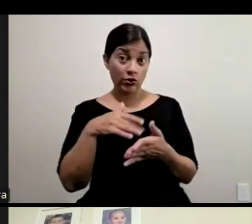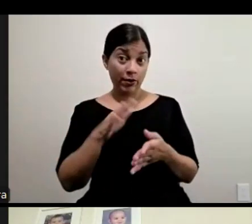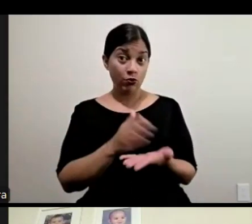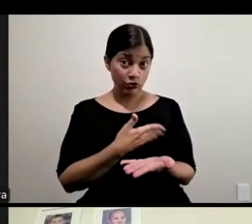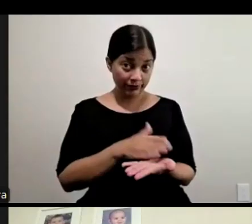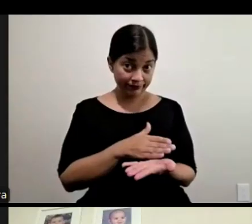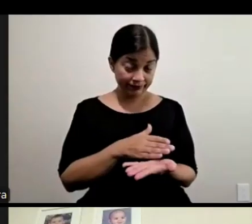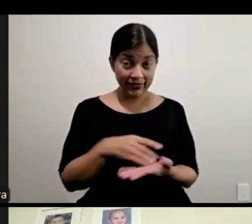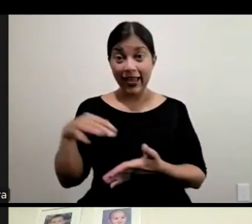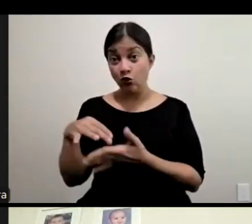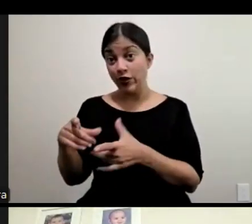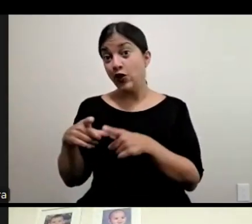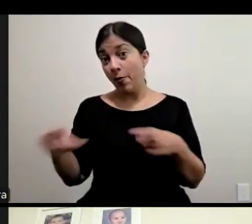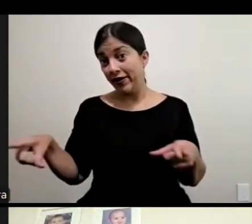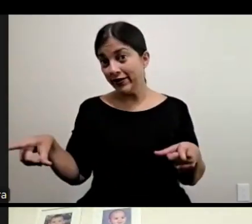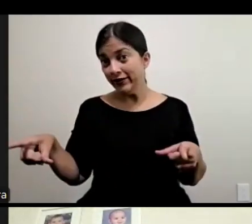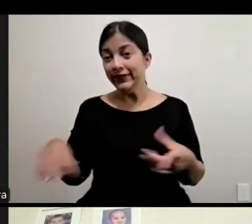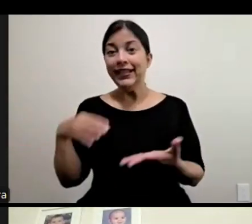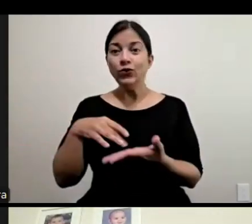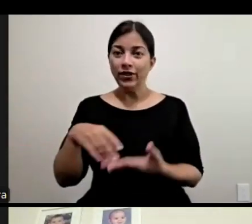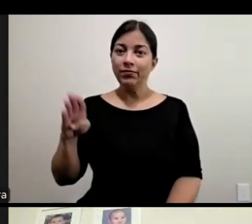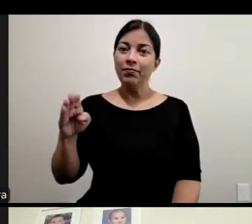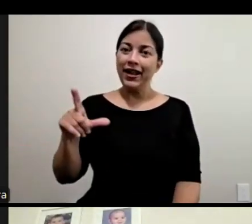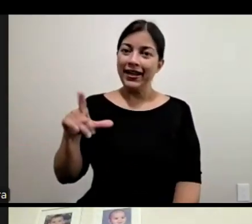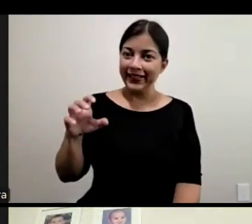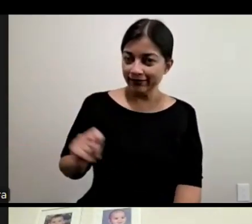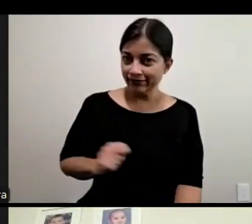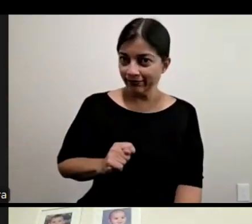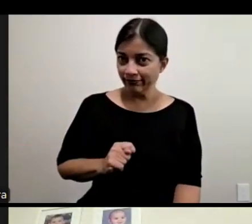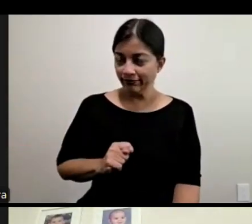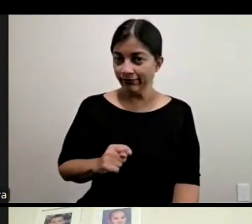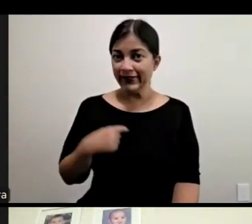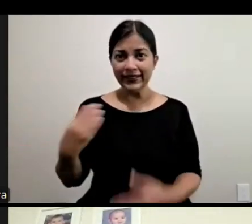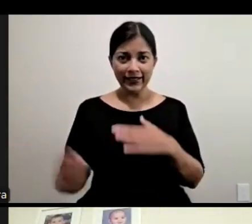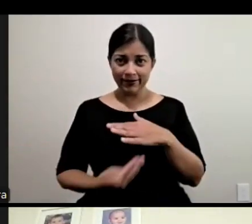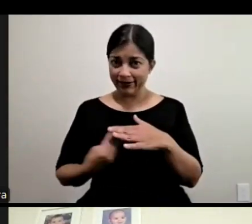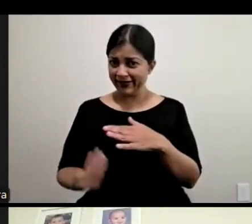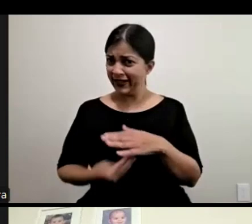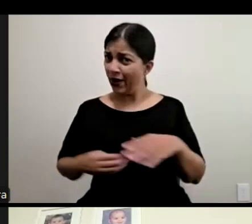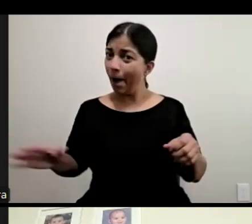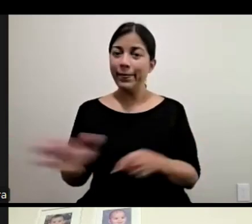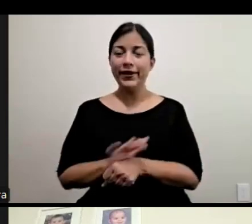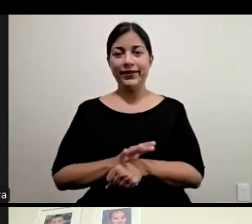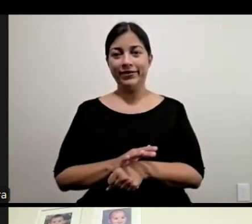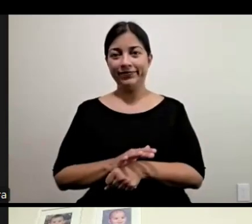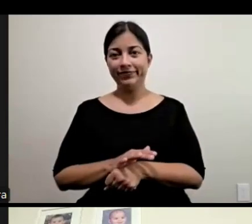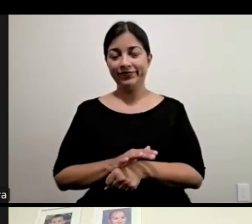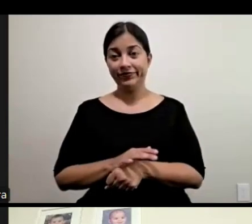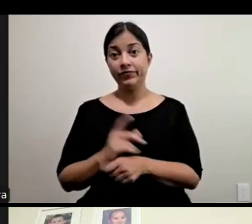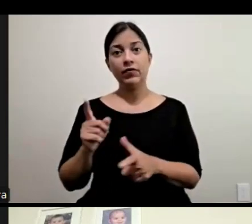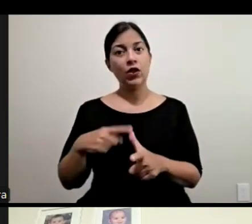estudié idiomas, estudié ballet, o sea, tenía la base completa. Entonces, eso